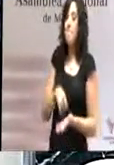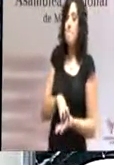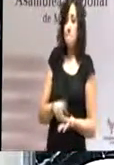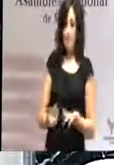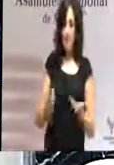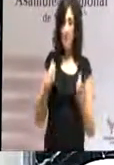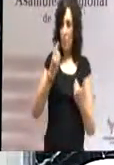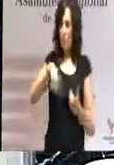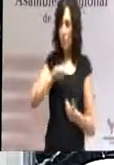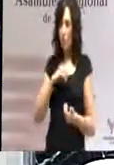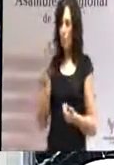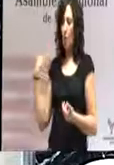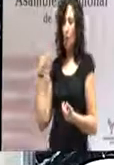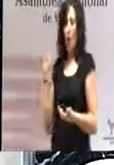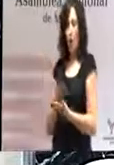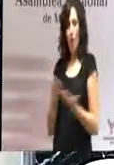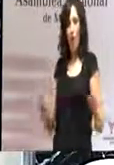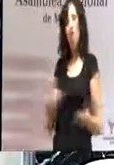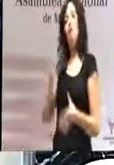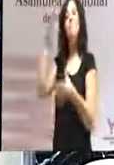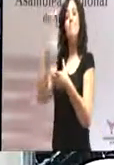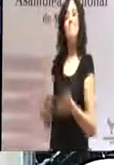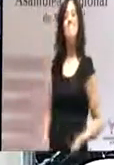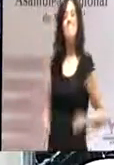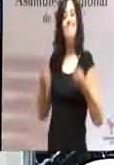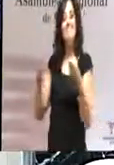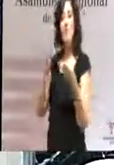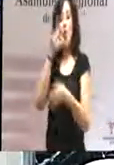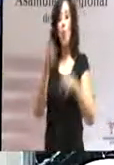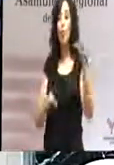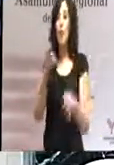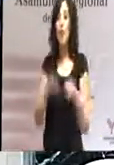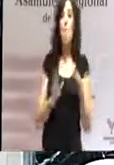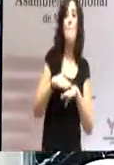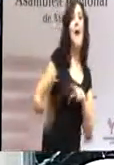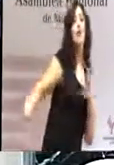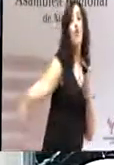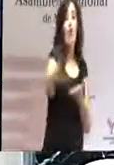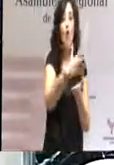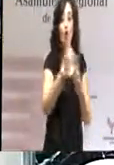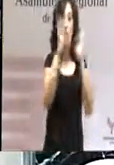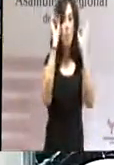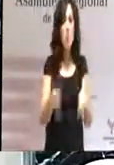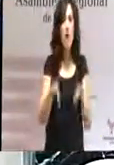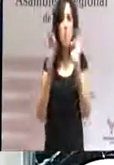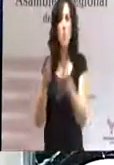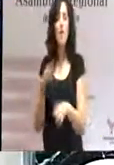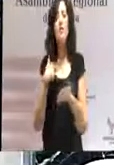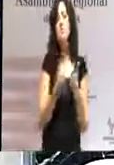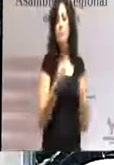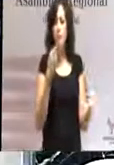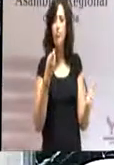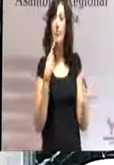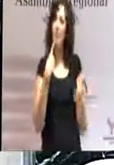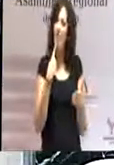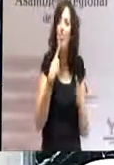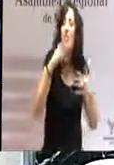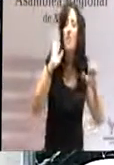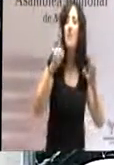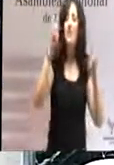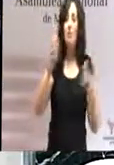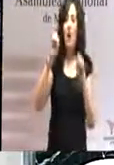usted nuestra confianza cuando afirmó que la justicia debe ser igual para todos y prometió la eliminación de los aforamientos de los